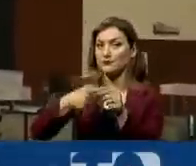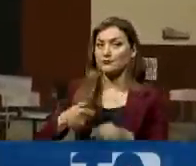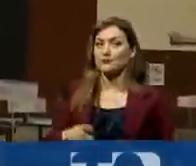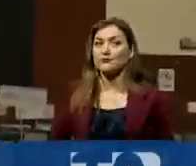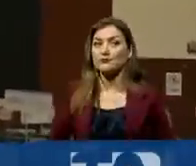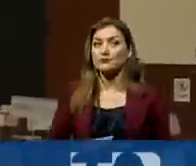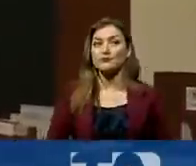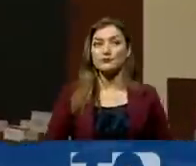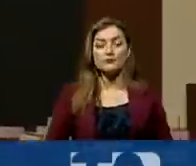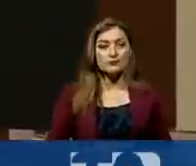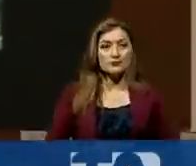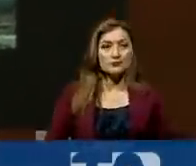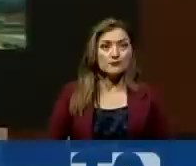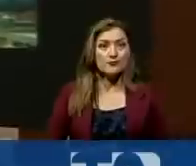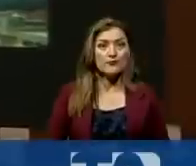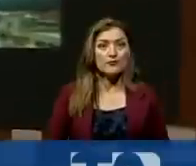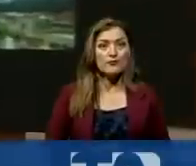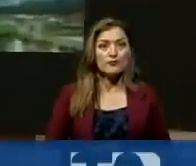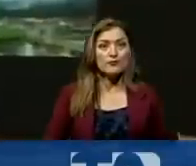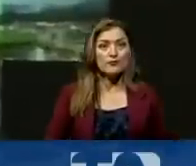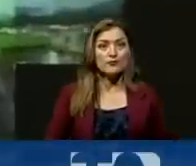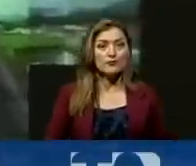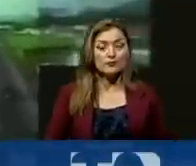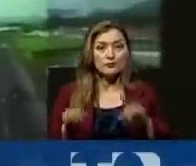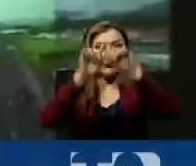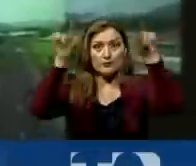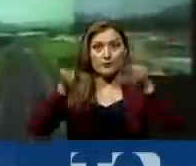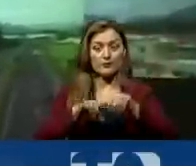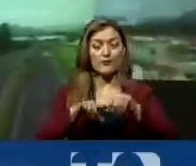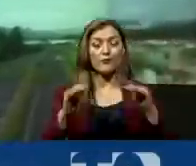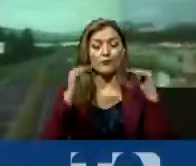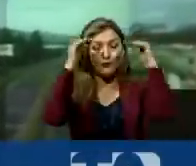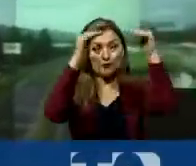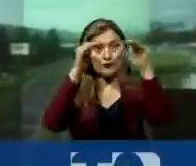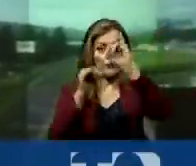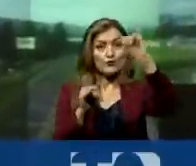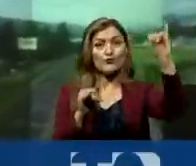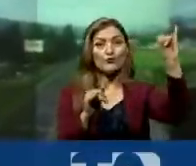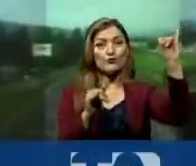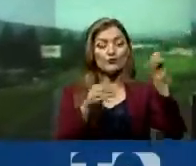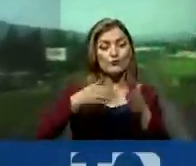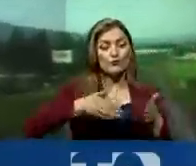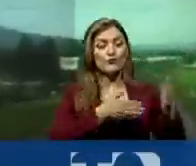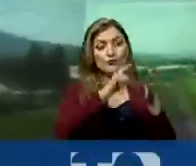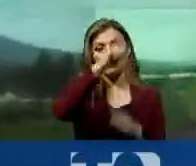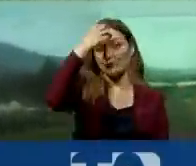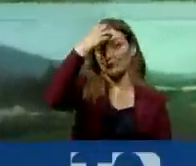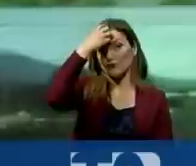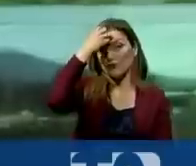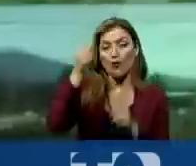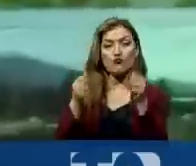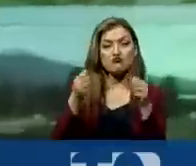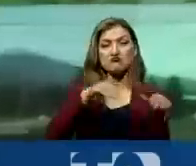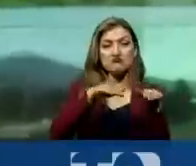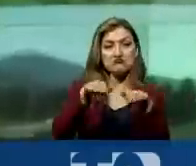ustedes pueden ver en la parte superior izquierda la avenida general rumiñahui el tránsito está fluyendo con normalidad